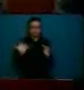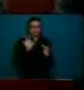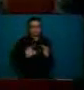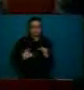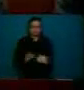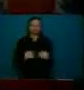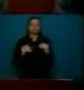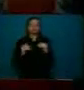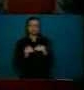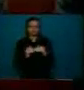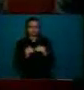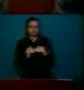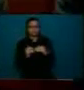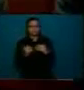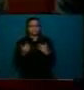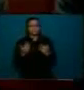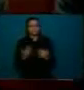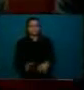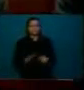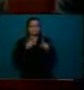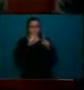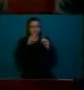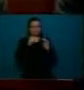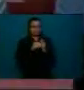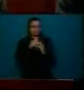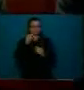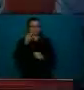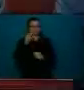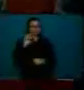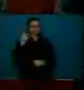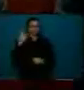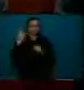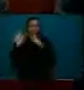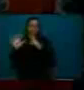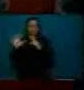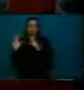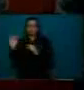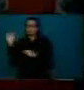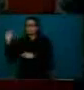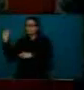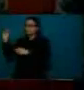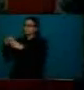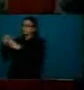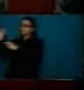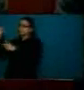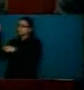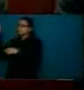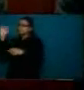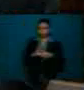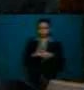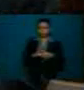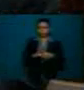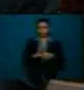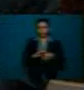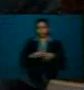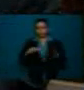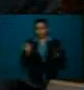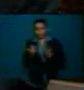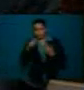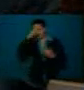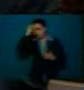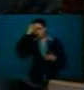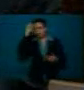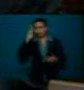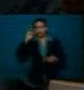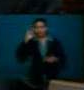Asimismo, se adjudicaron 6.036 créditos para compra de viviendas populares. El ministro